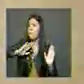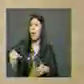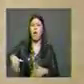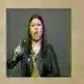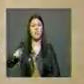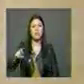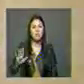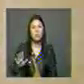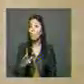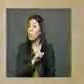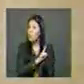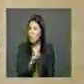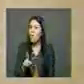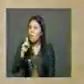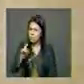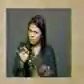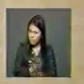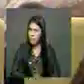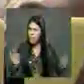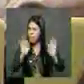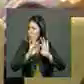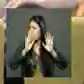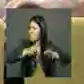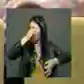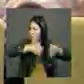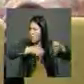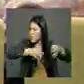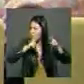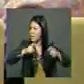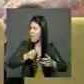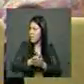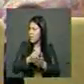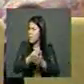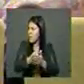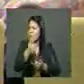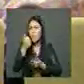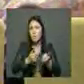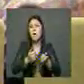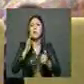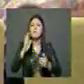el activismo judicial debe procurar mejorar estas disfuncionalidades del Congreso